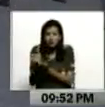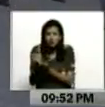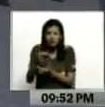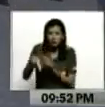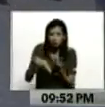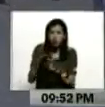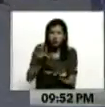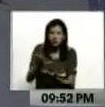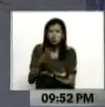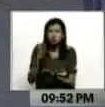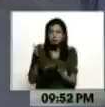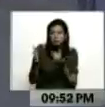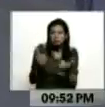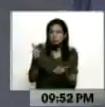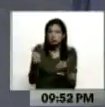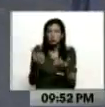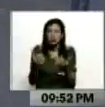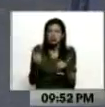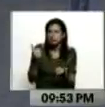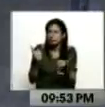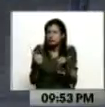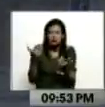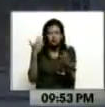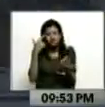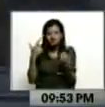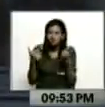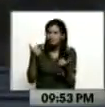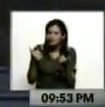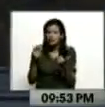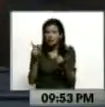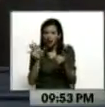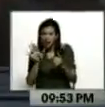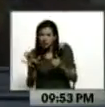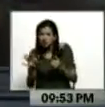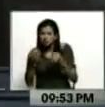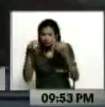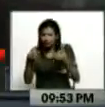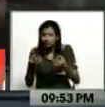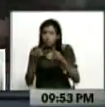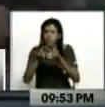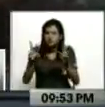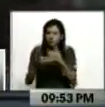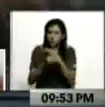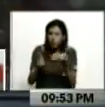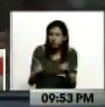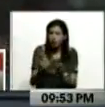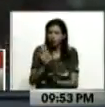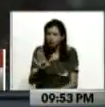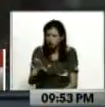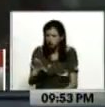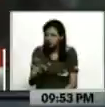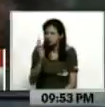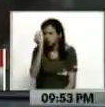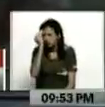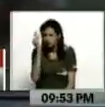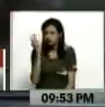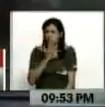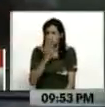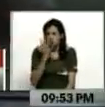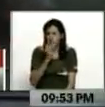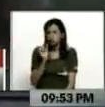camino para hacer una Revolución es el camino Pacífico y democrático